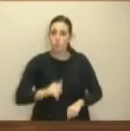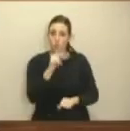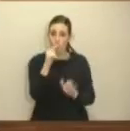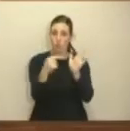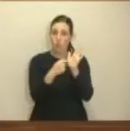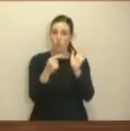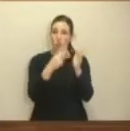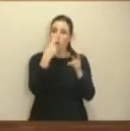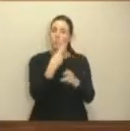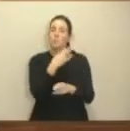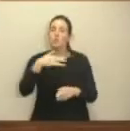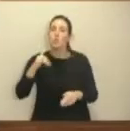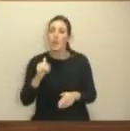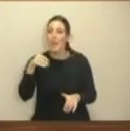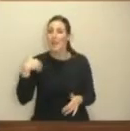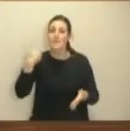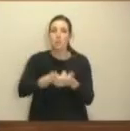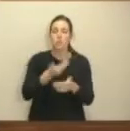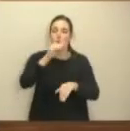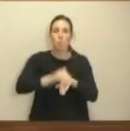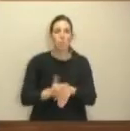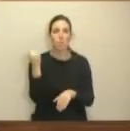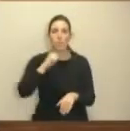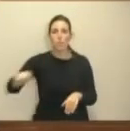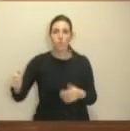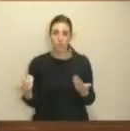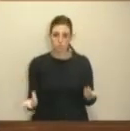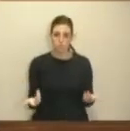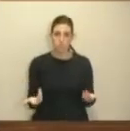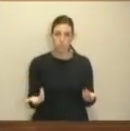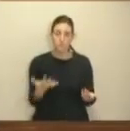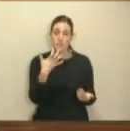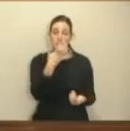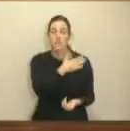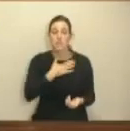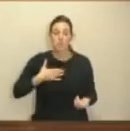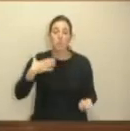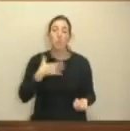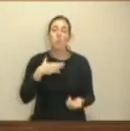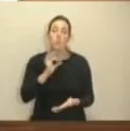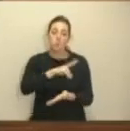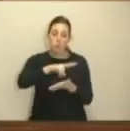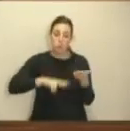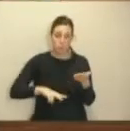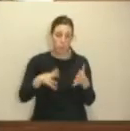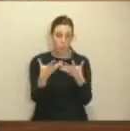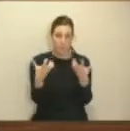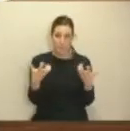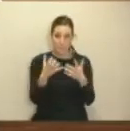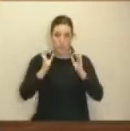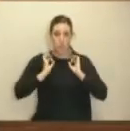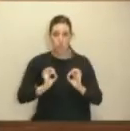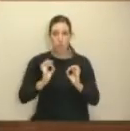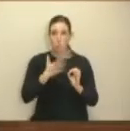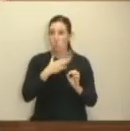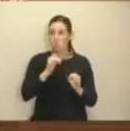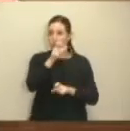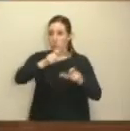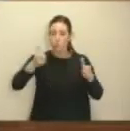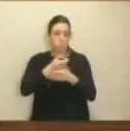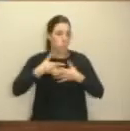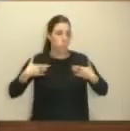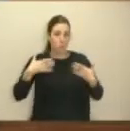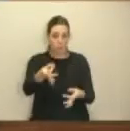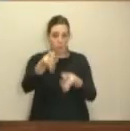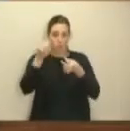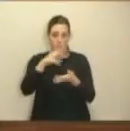han incumplido a lo largo de esta legislatura. Si quiere, podemos leerlo. La cita es textual y está ahí a la luz de todo el mundo para el que lo quiera